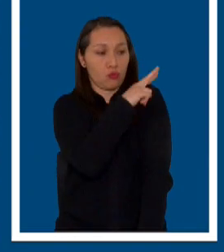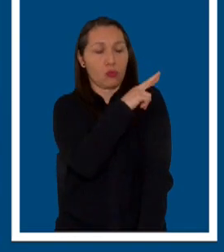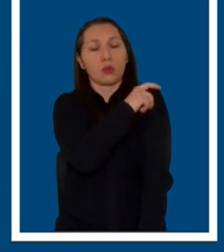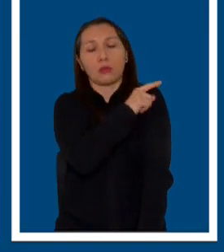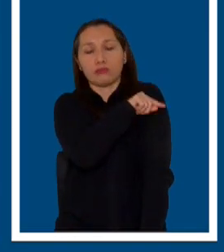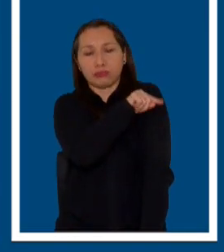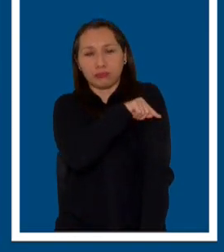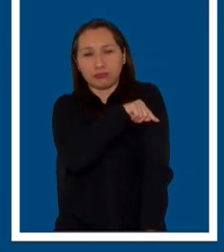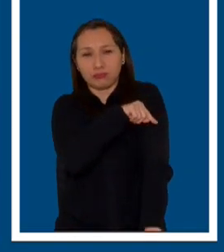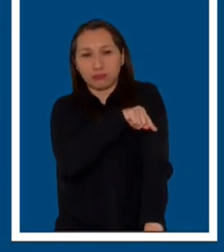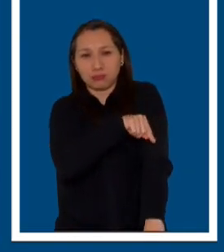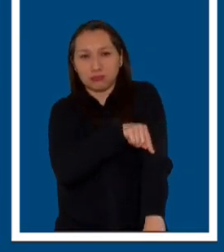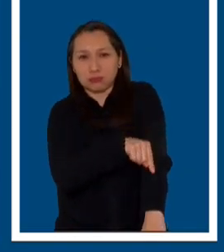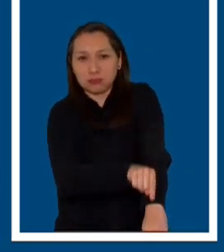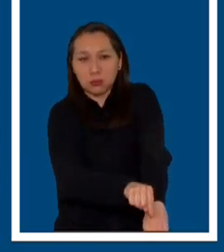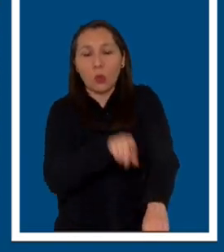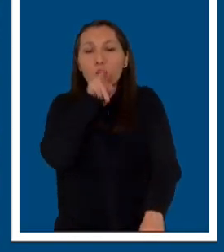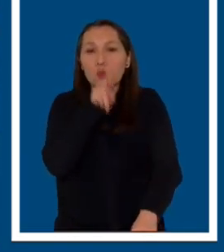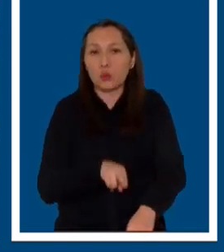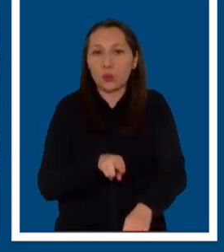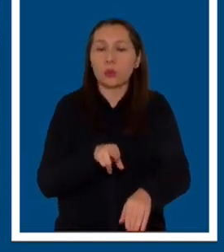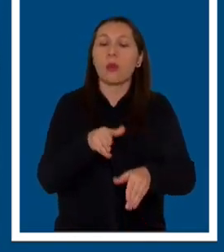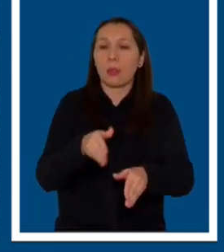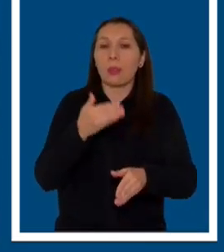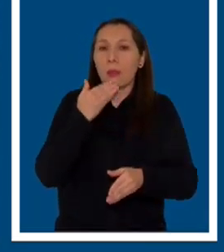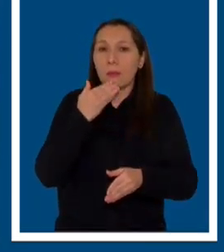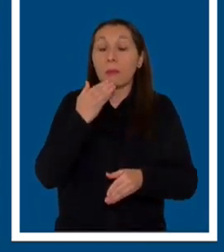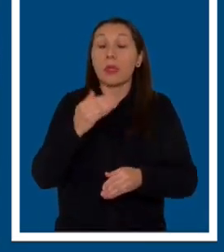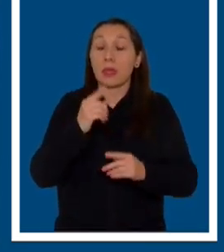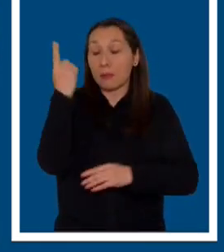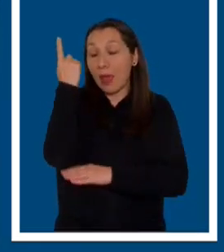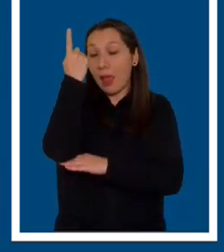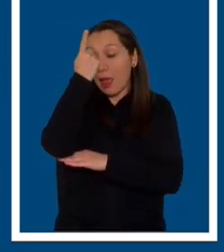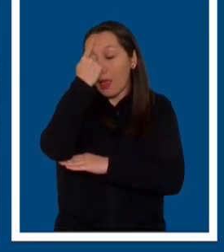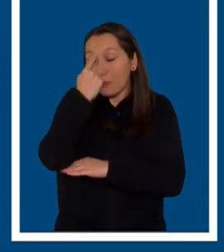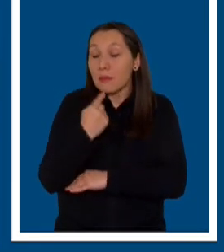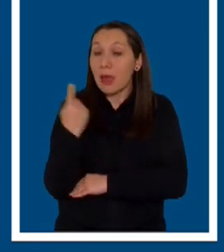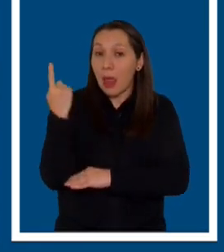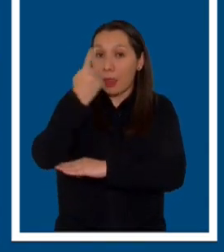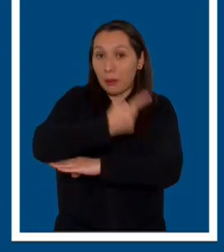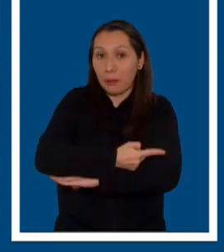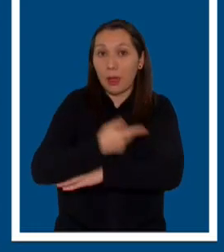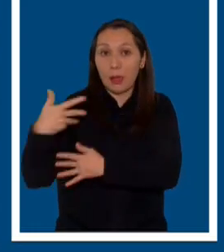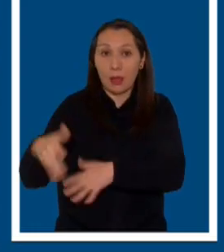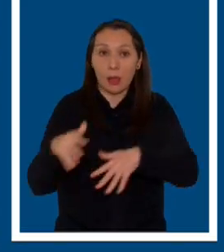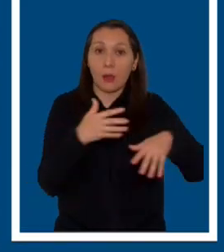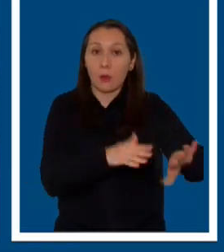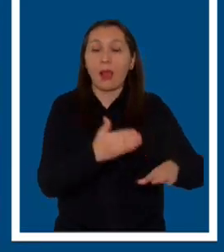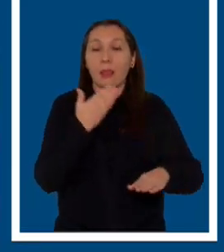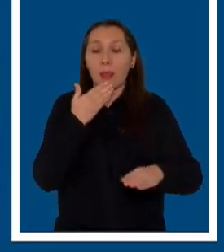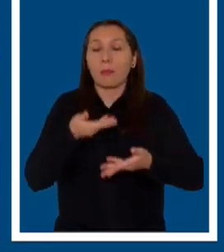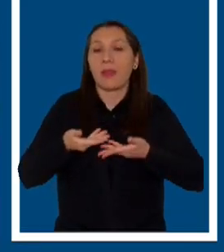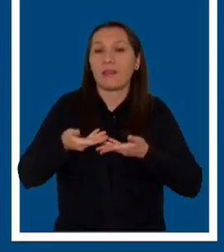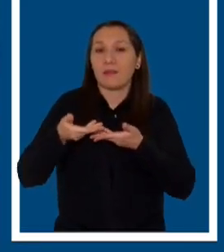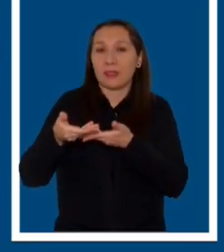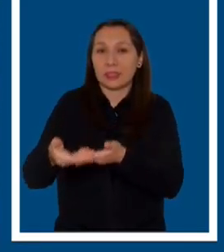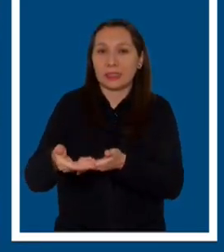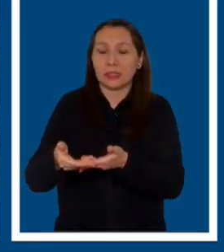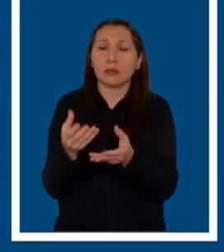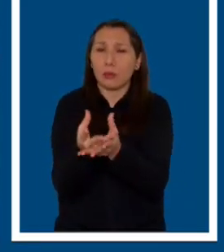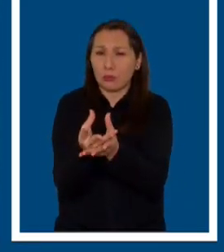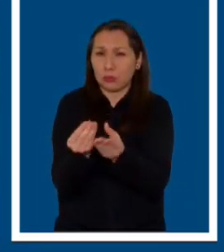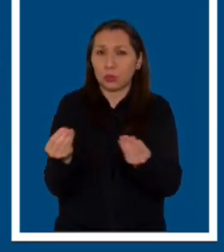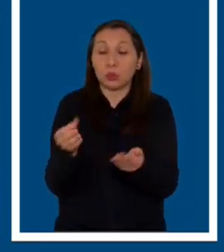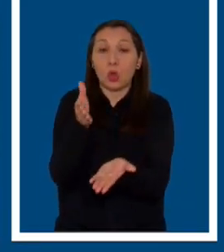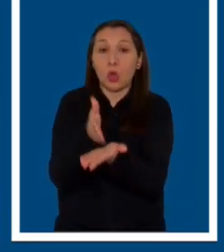al extremo sur y también considerando la isla de Pascua y adicionalmente a la visita que vamos a tener de